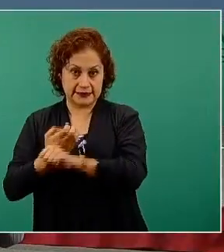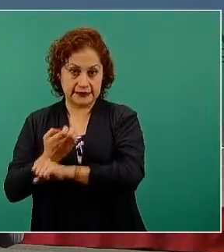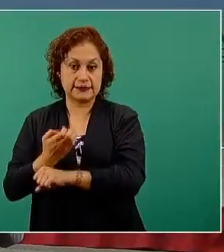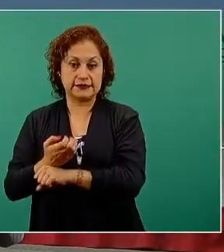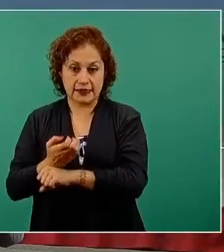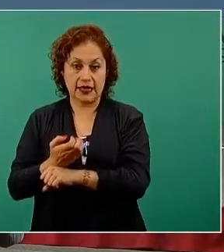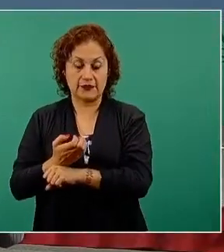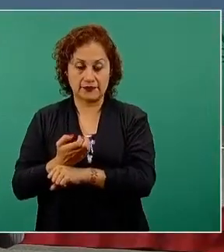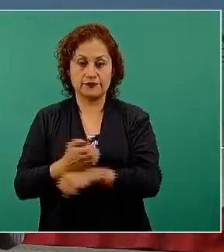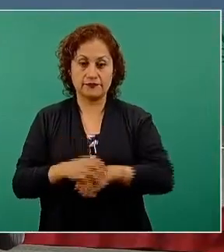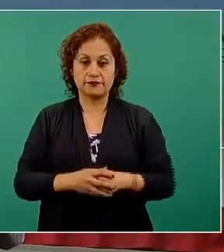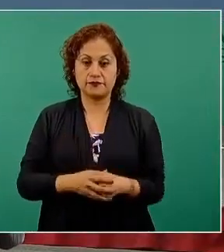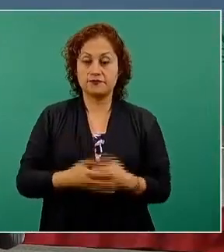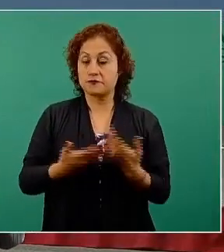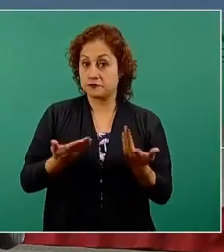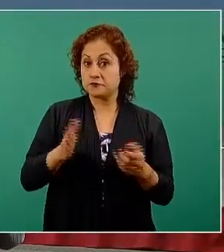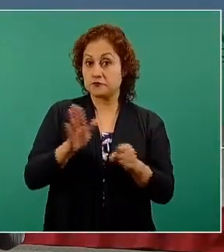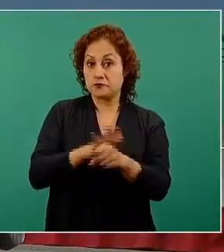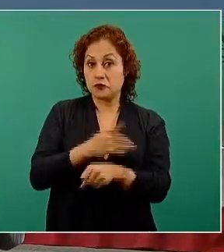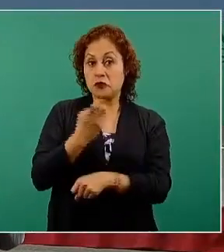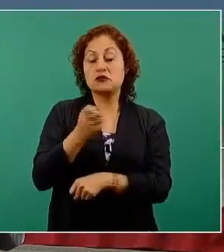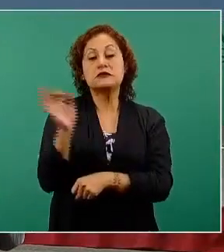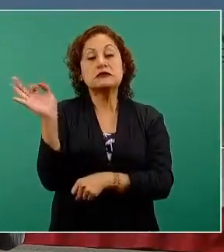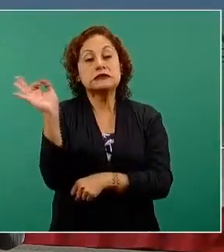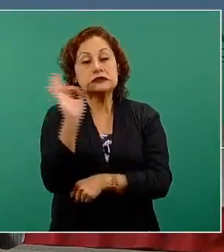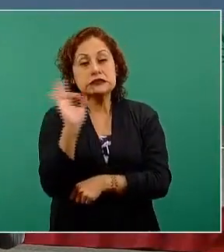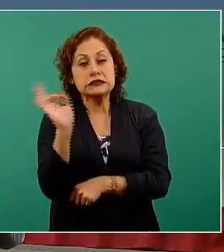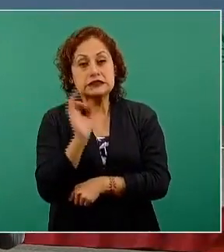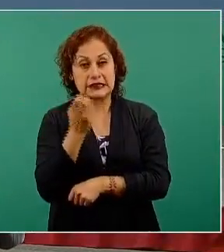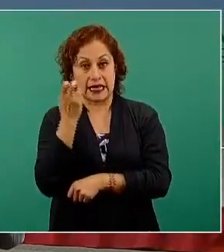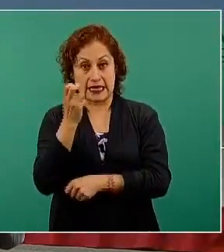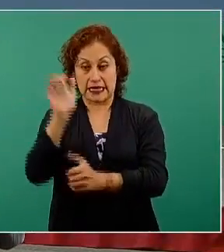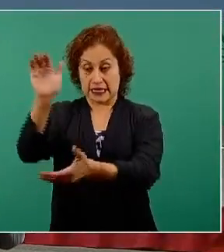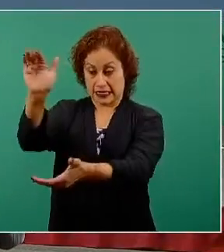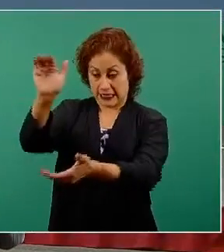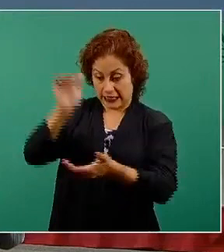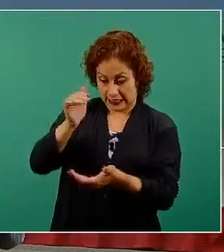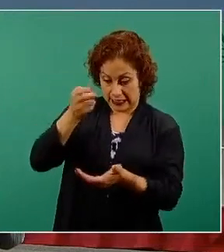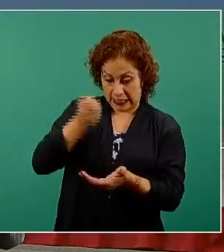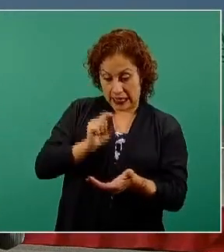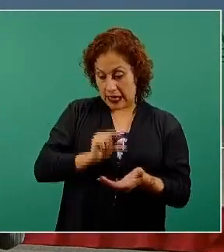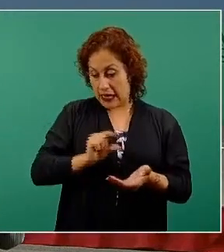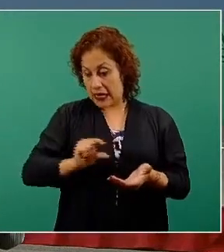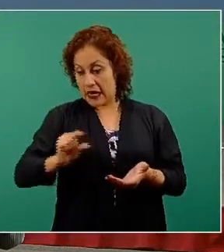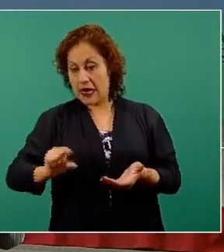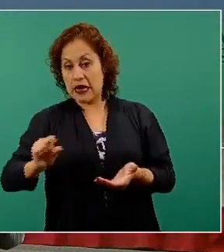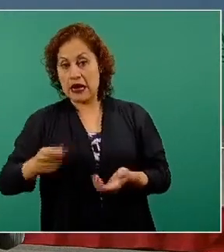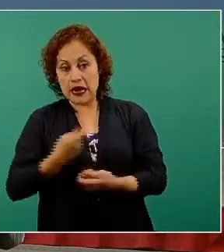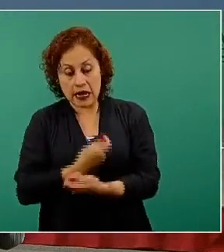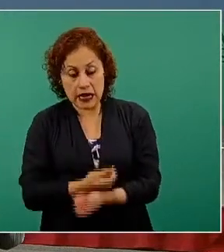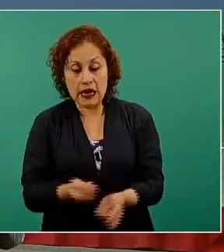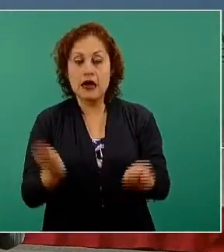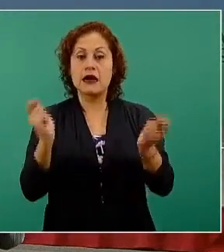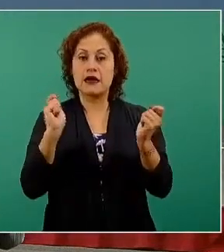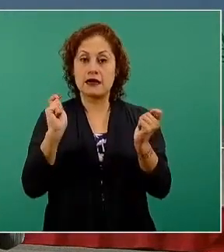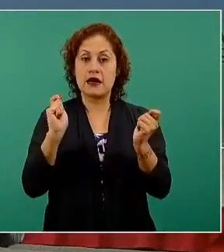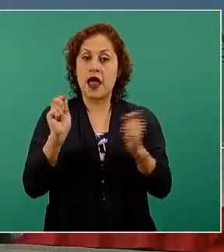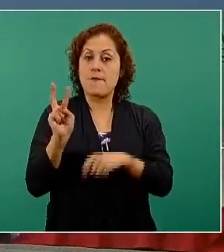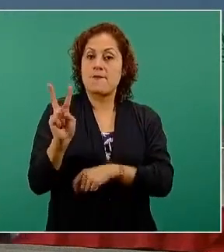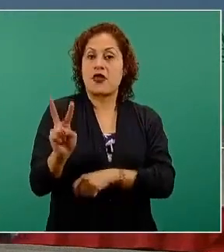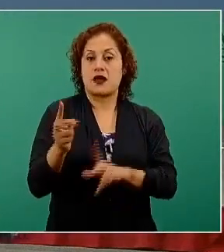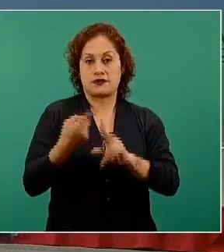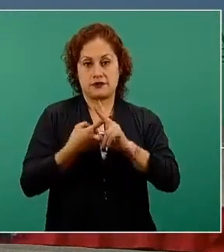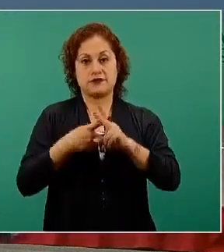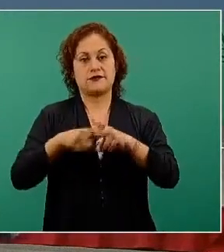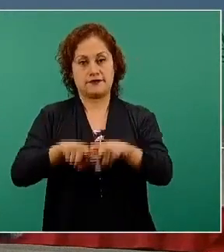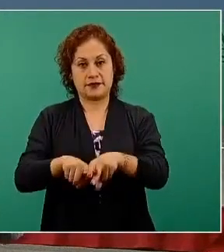posiblemente el inicio de la vacunación con estas dosis se hará por más pronto que se pueda el viernes, ¿no? Y es